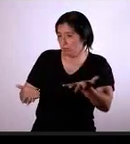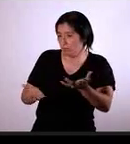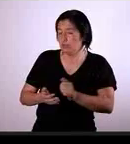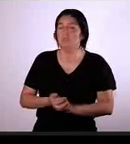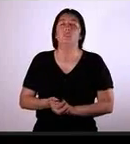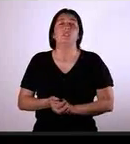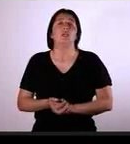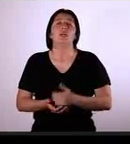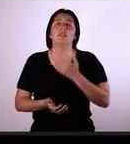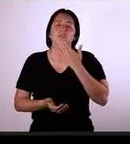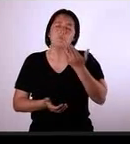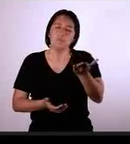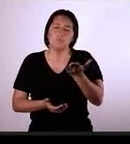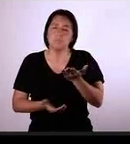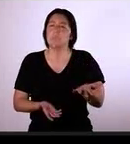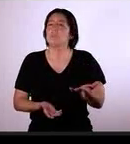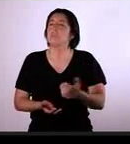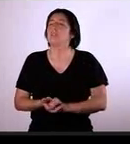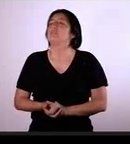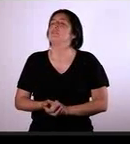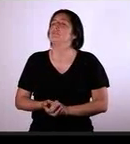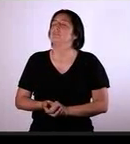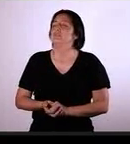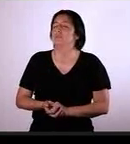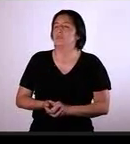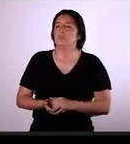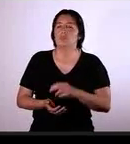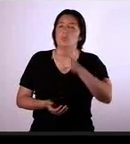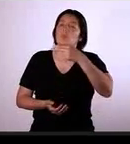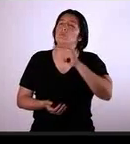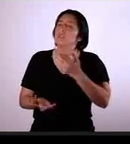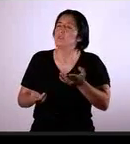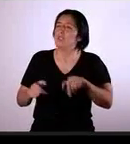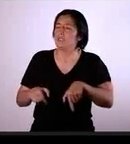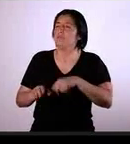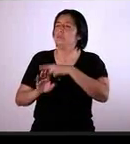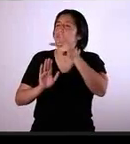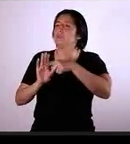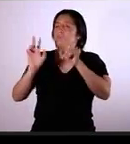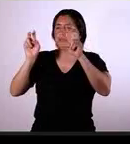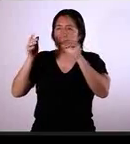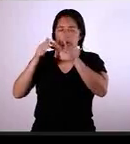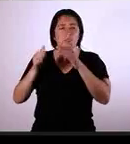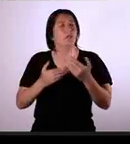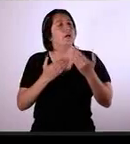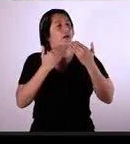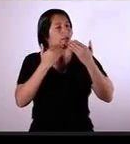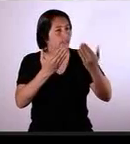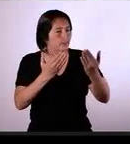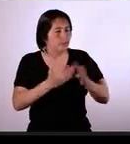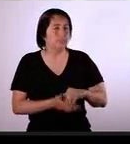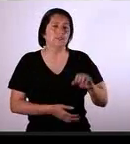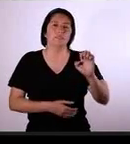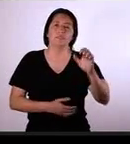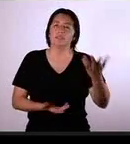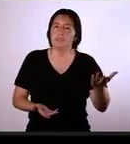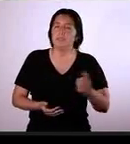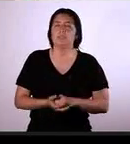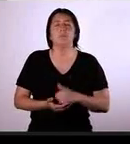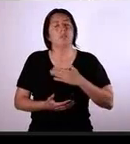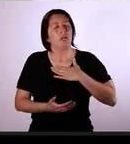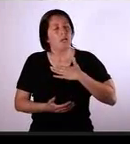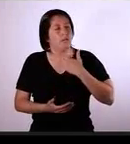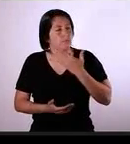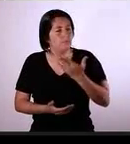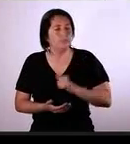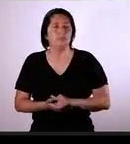¿no? A quien le doy la más cordial bienvenida, Humberto, al programa Sin Barreras. Muchísimas gracias, Enrique. Muy, muy